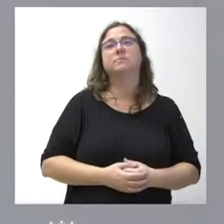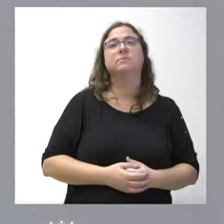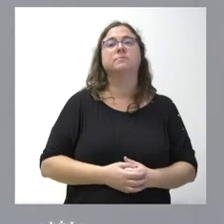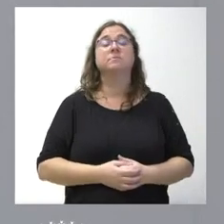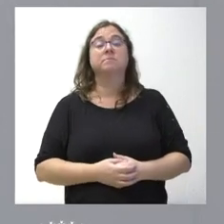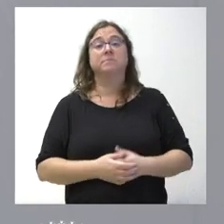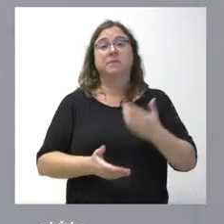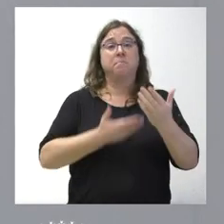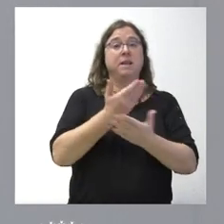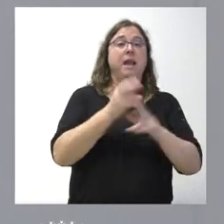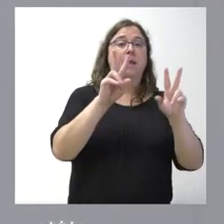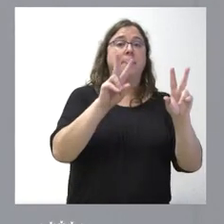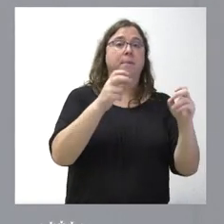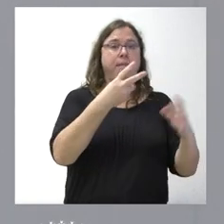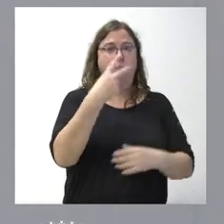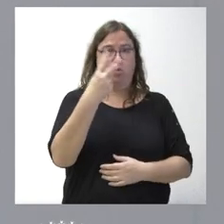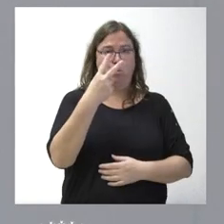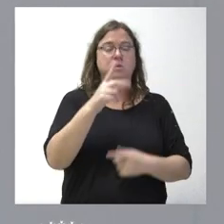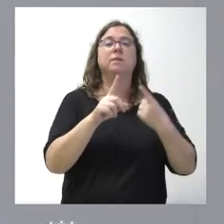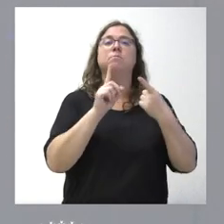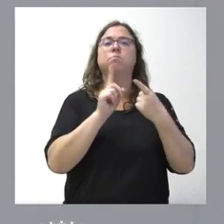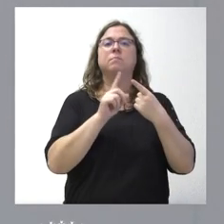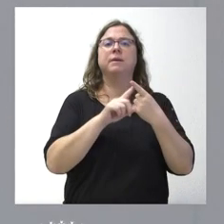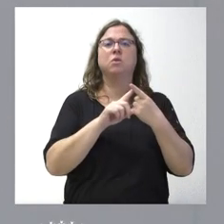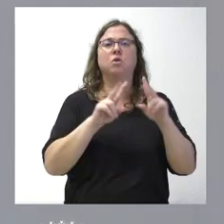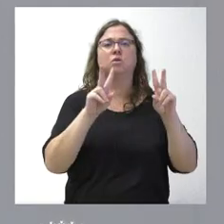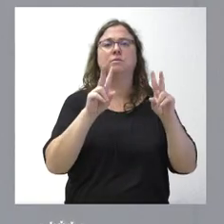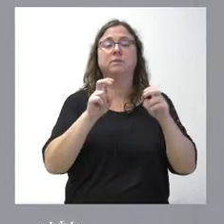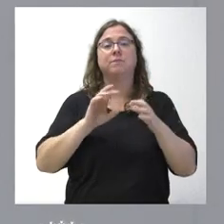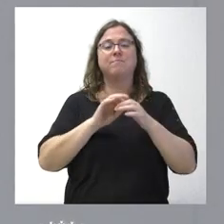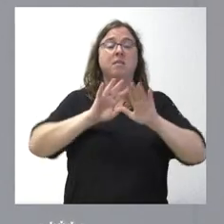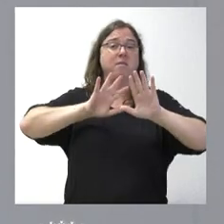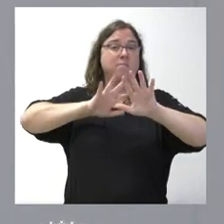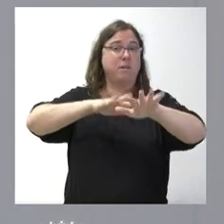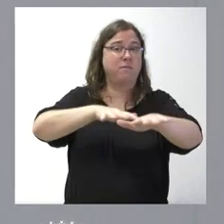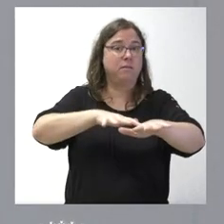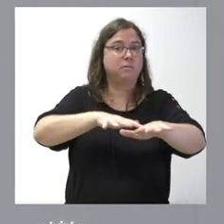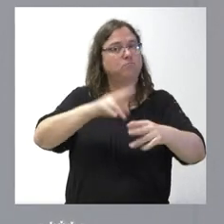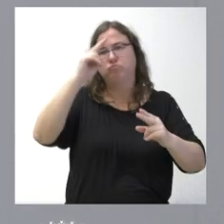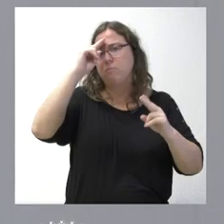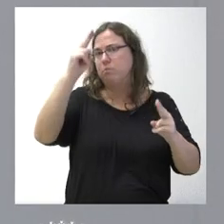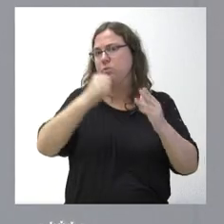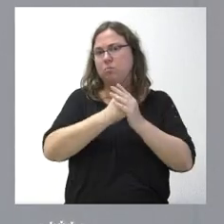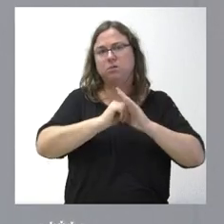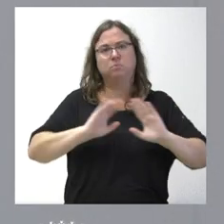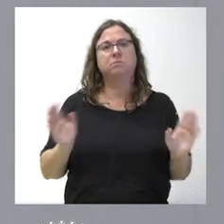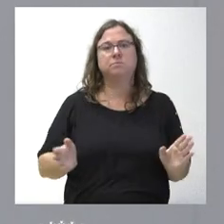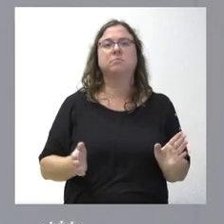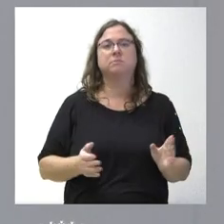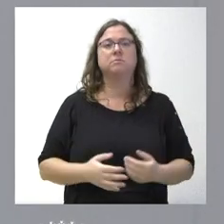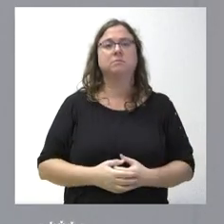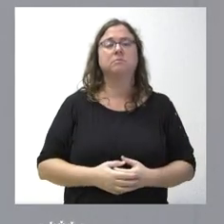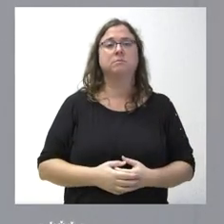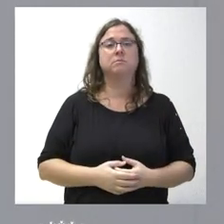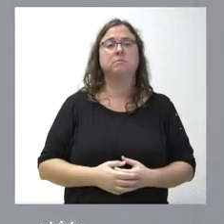pues plantea dos cuestiones en primer lugar todo lo que es relativo a la manifestación nos merece todo el respeto en